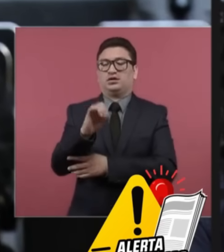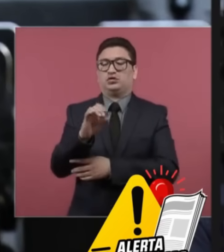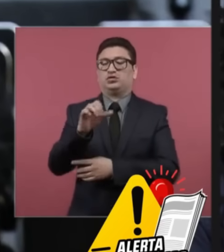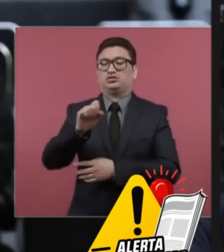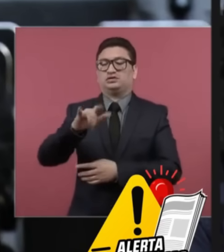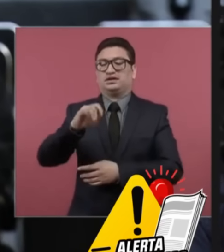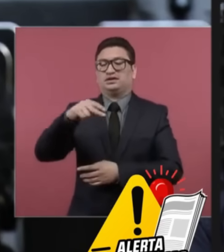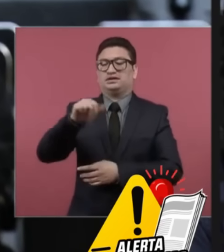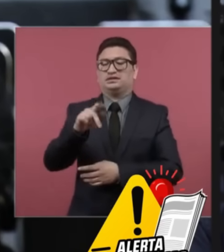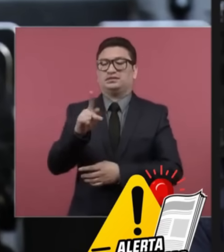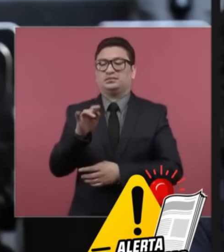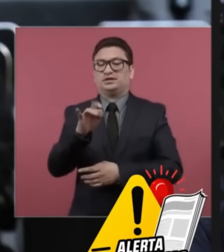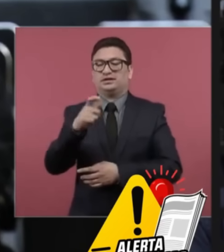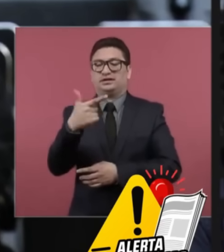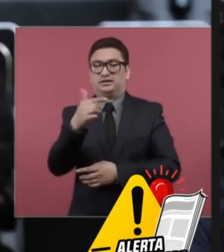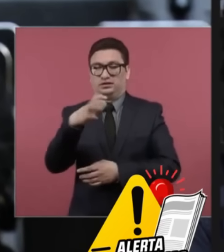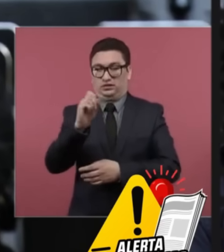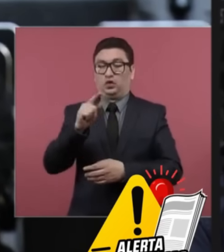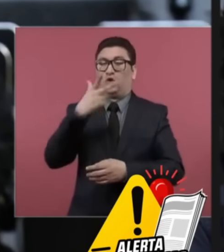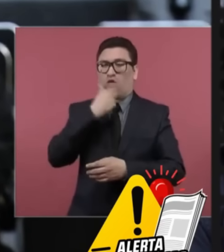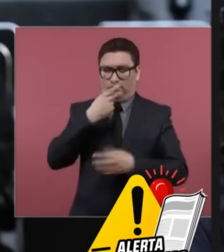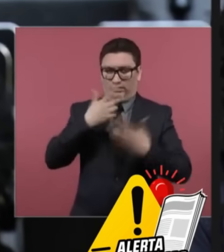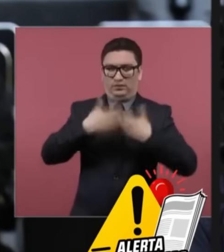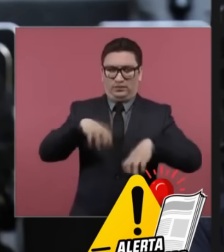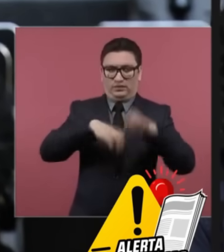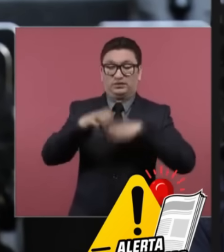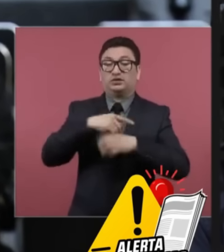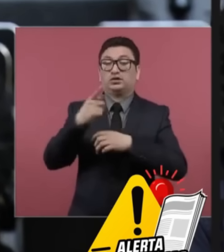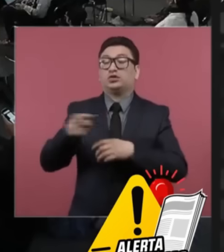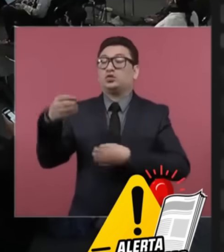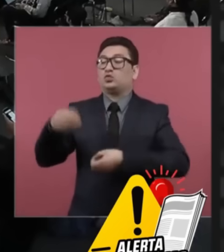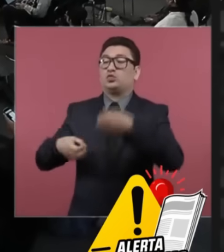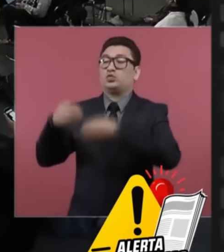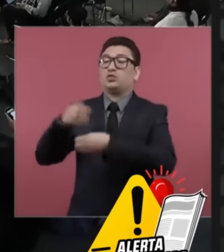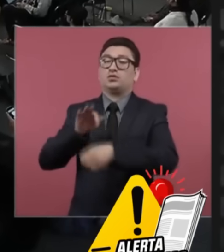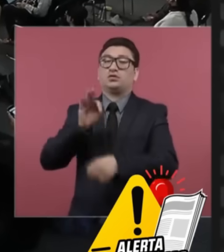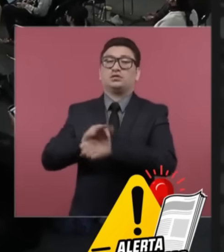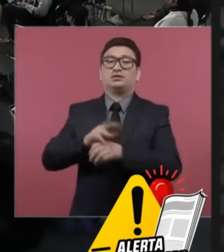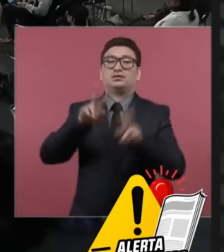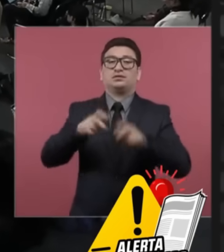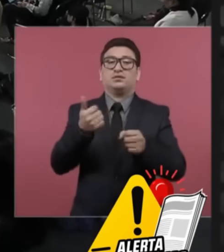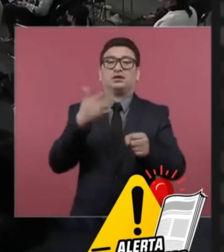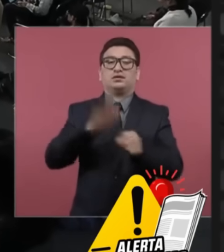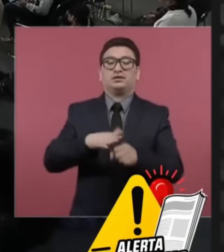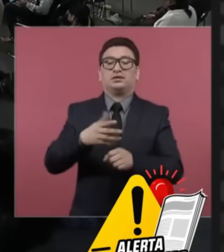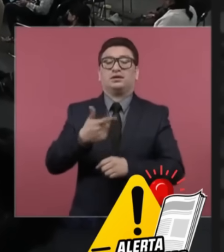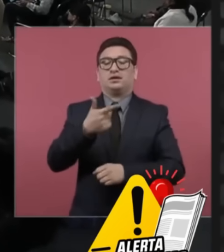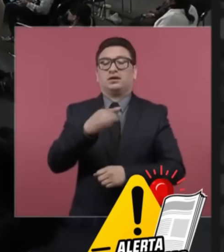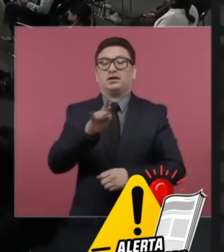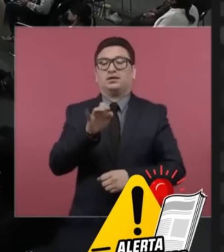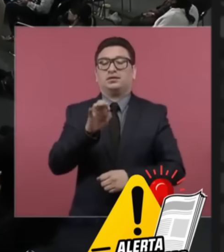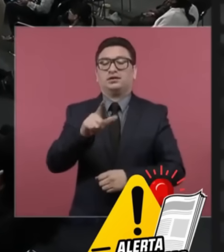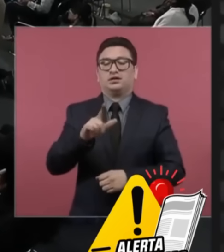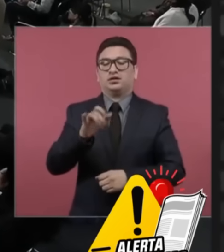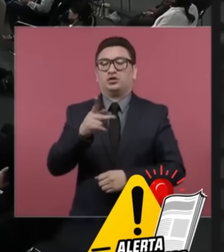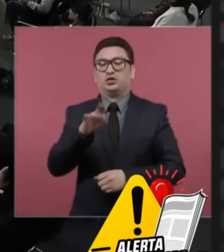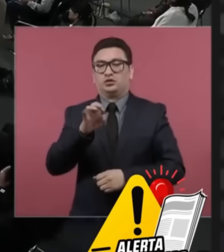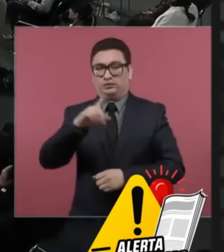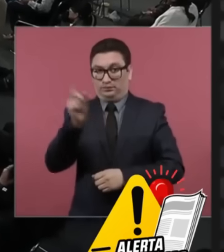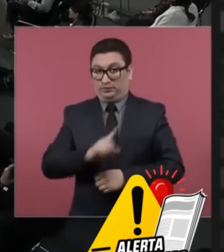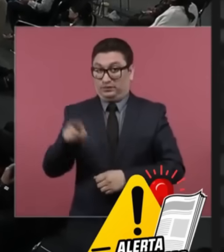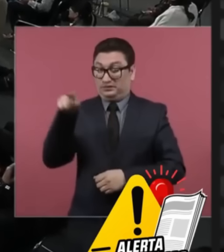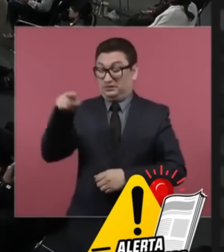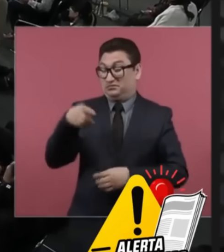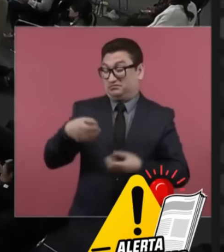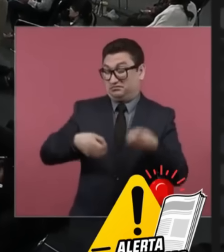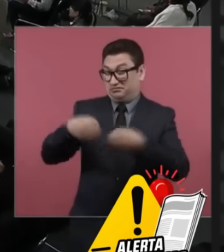mexicano que ha tenido incluso como buen aliado a un juez en materia administrativa, Gabriel Regis López, como ha mencionado aquí usted. Bueno, pues